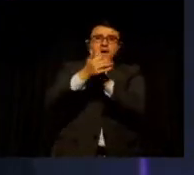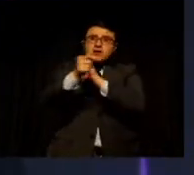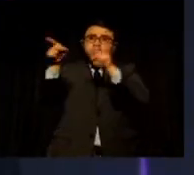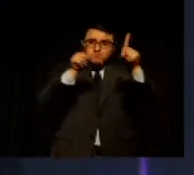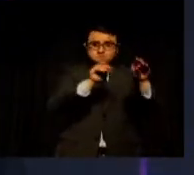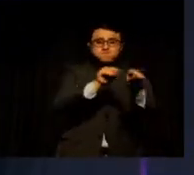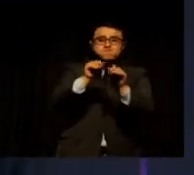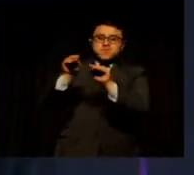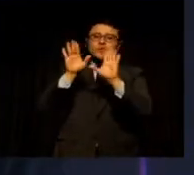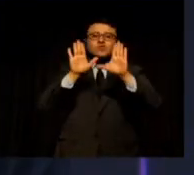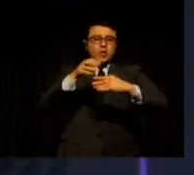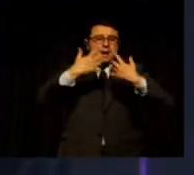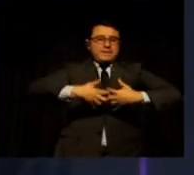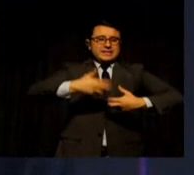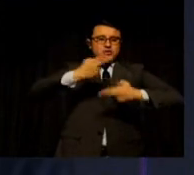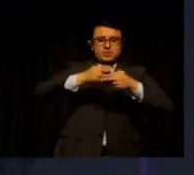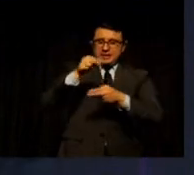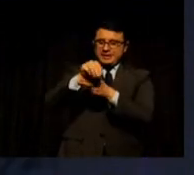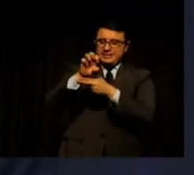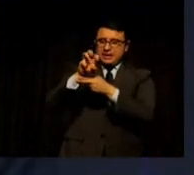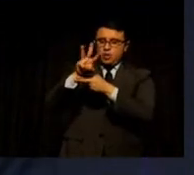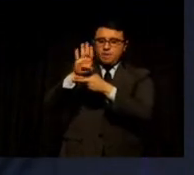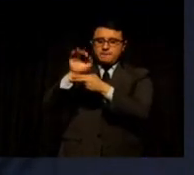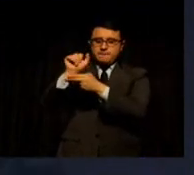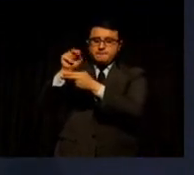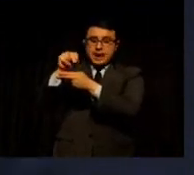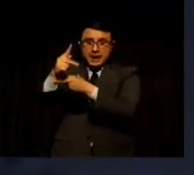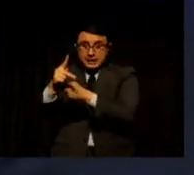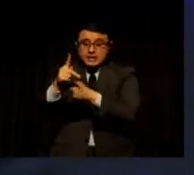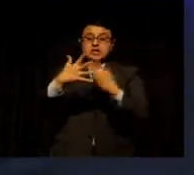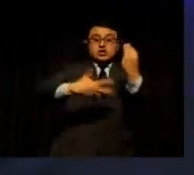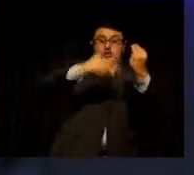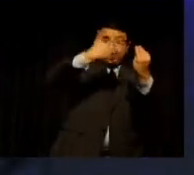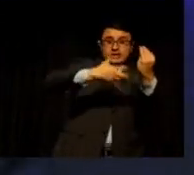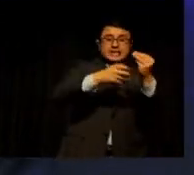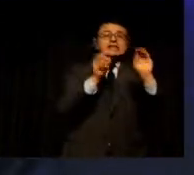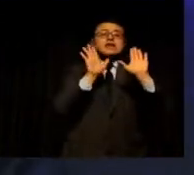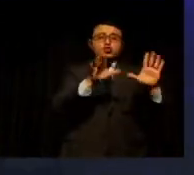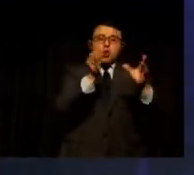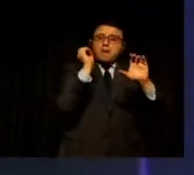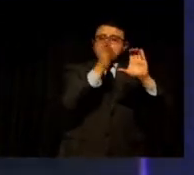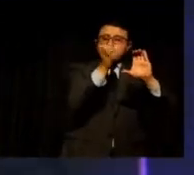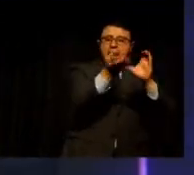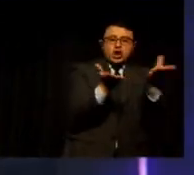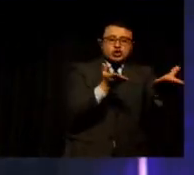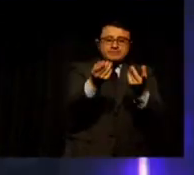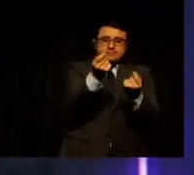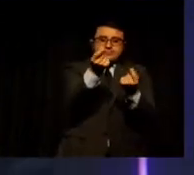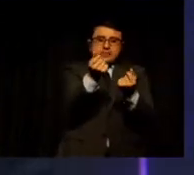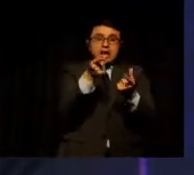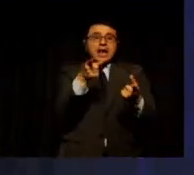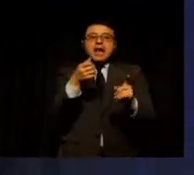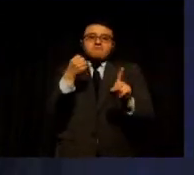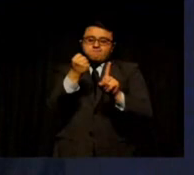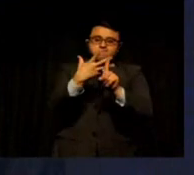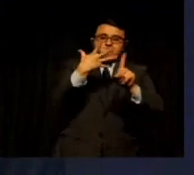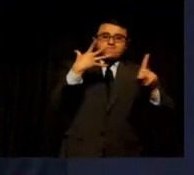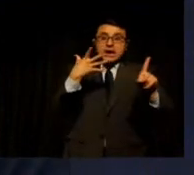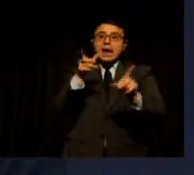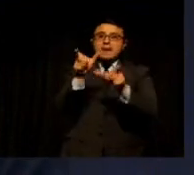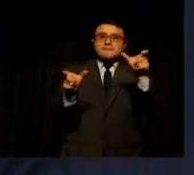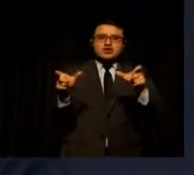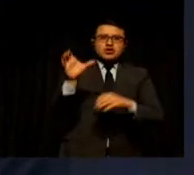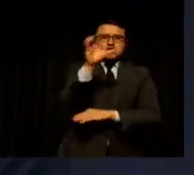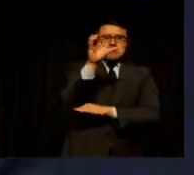realmente a tratar de crear un gran impacto en esa industria que la industria el vídeo financieros que tocan tantos millones de colombianos y